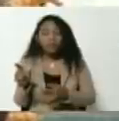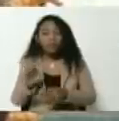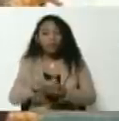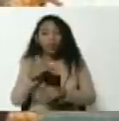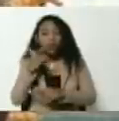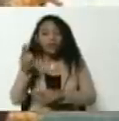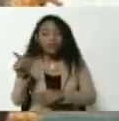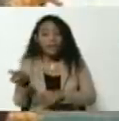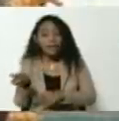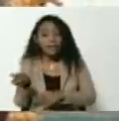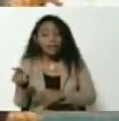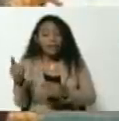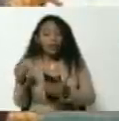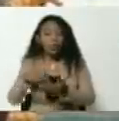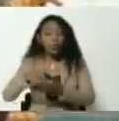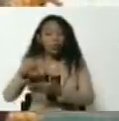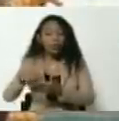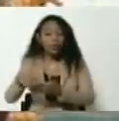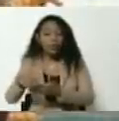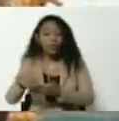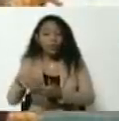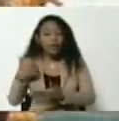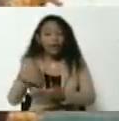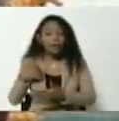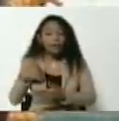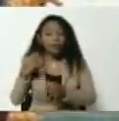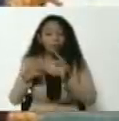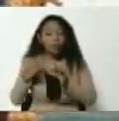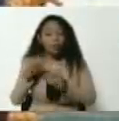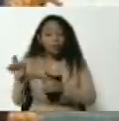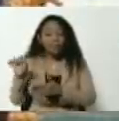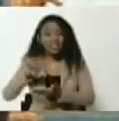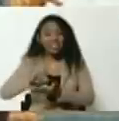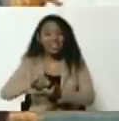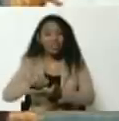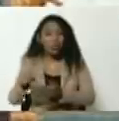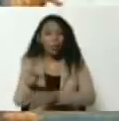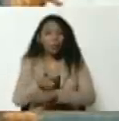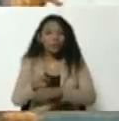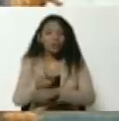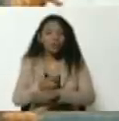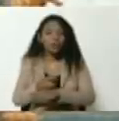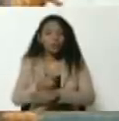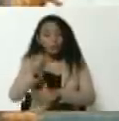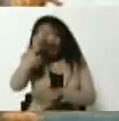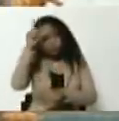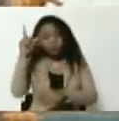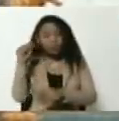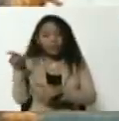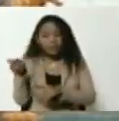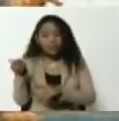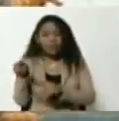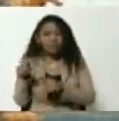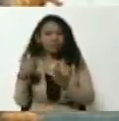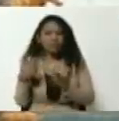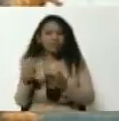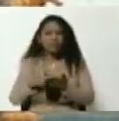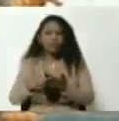Troconi es que él fue contratado por un supuesto centro de gobierno, una cosa ahí que tenía Leopoldo López, pero incluso eso fue